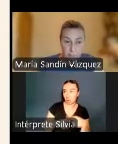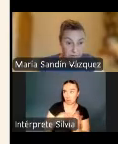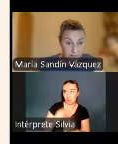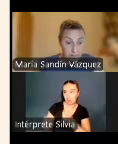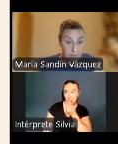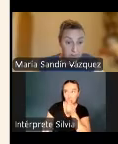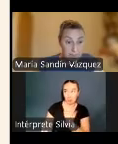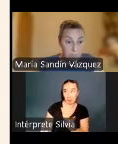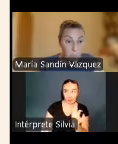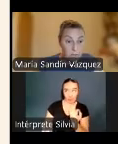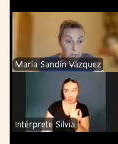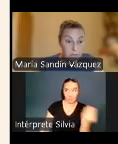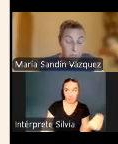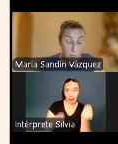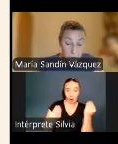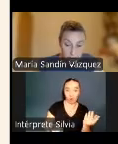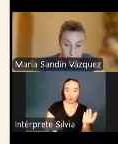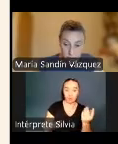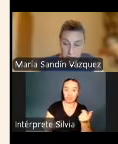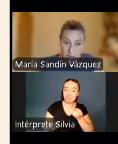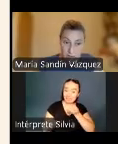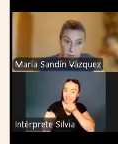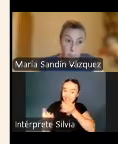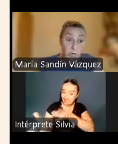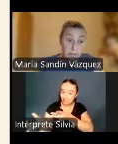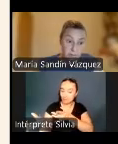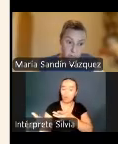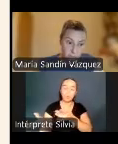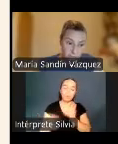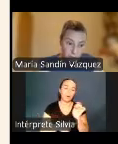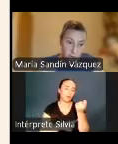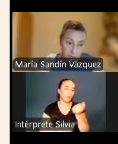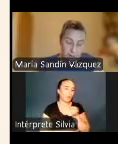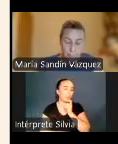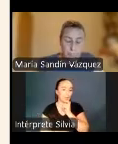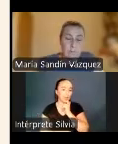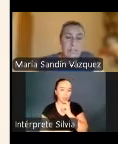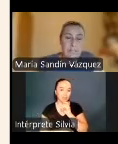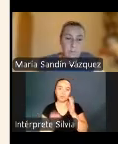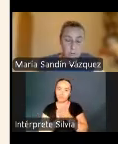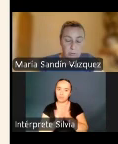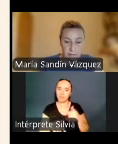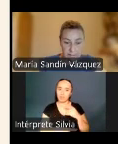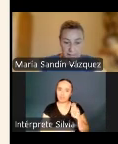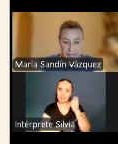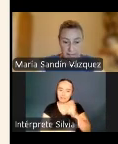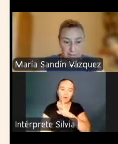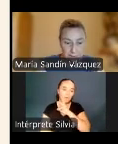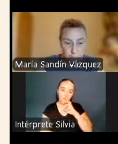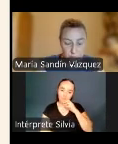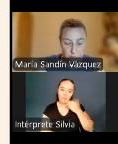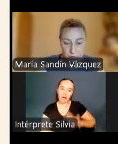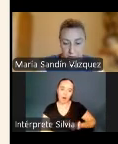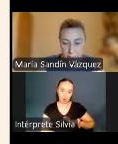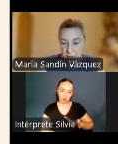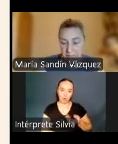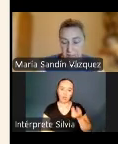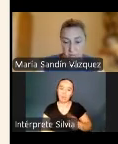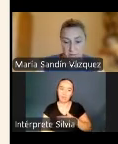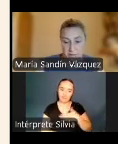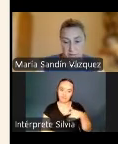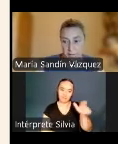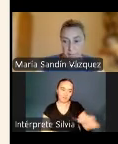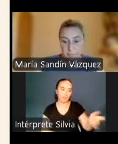como se debería, pues es muy difícil de conseguir y muy valioso. Y también queremos reconocer a estas